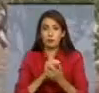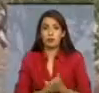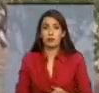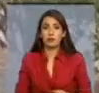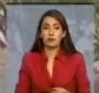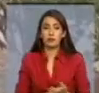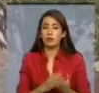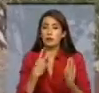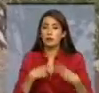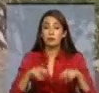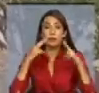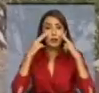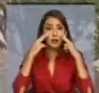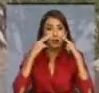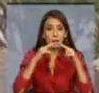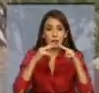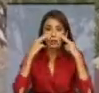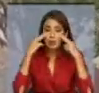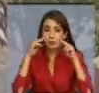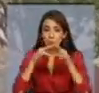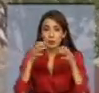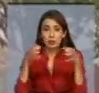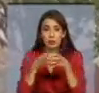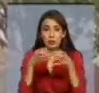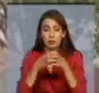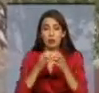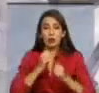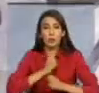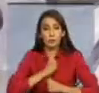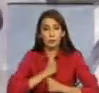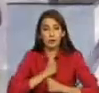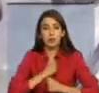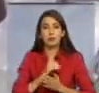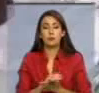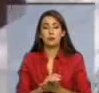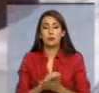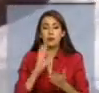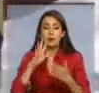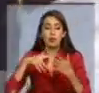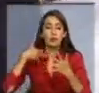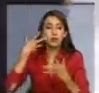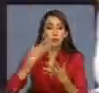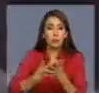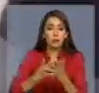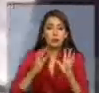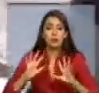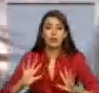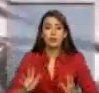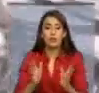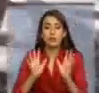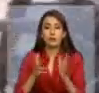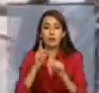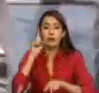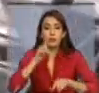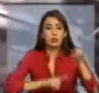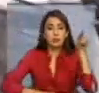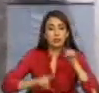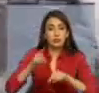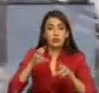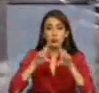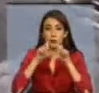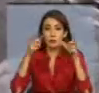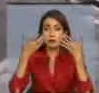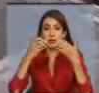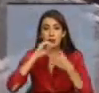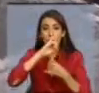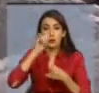bien reconocido porque ya ahorita se lo declaró patrimonio cultural. Aquel reconocimiento lo impulsó la prefectura, que ya planifica edificar un local en Julcuy para